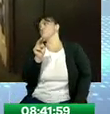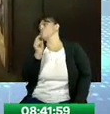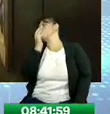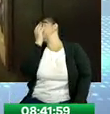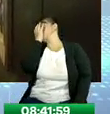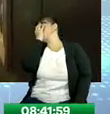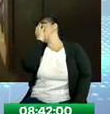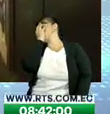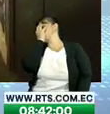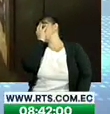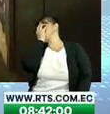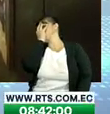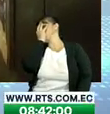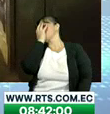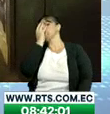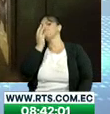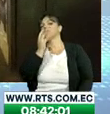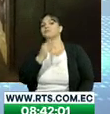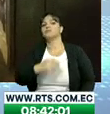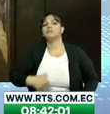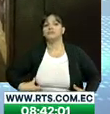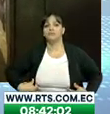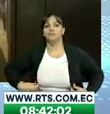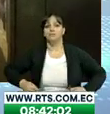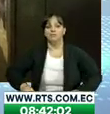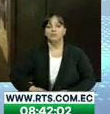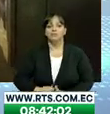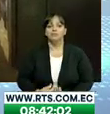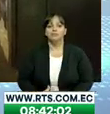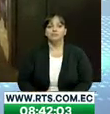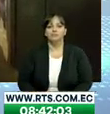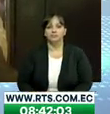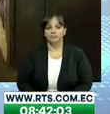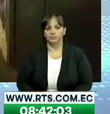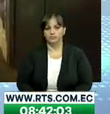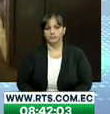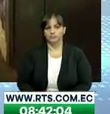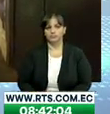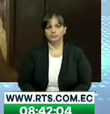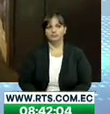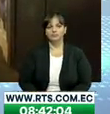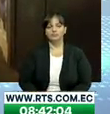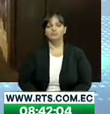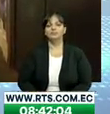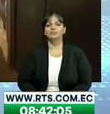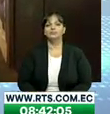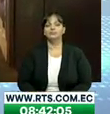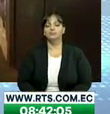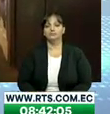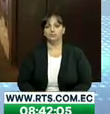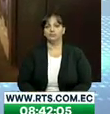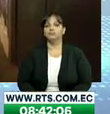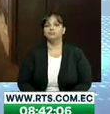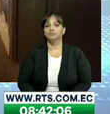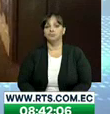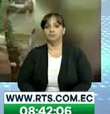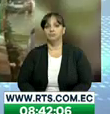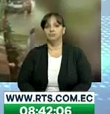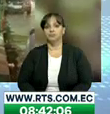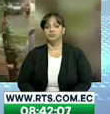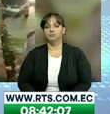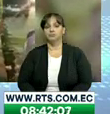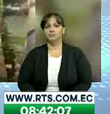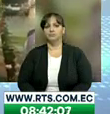nada para la imaginación la línea equinoccial queda completamente descubierta no entonces